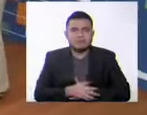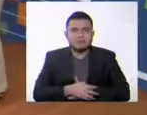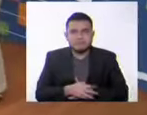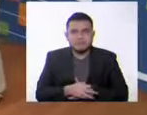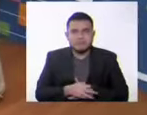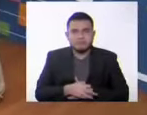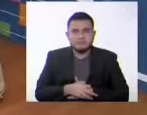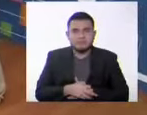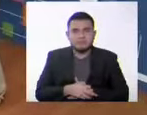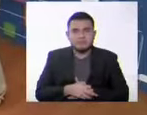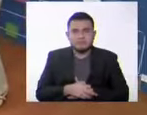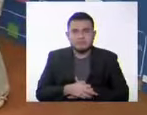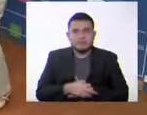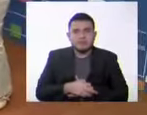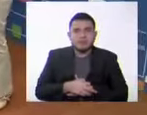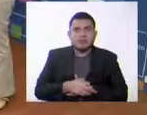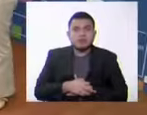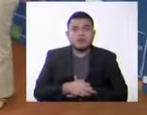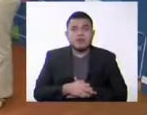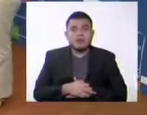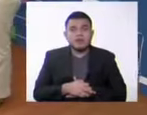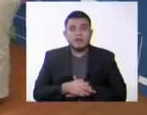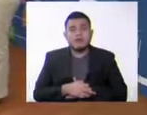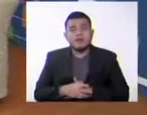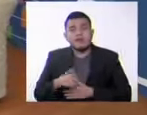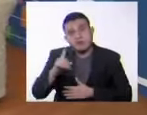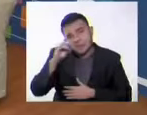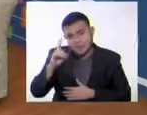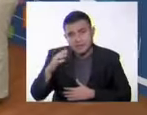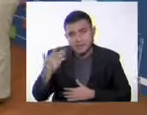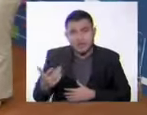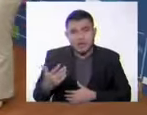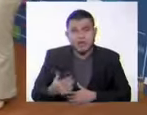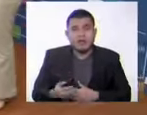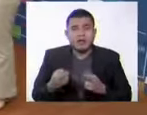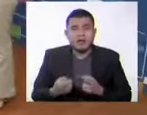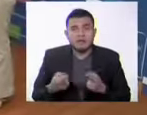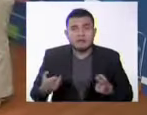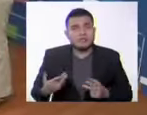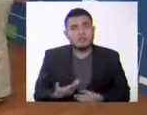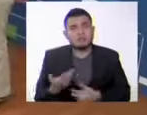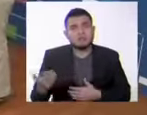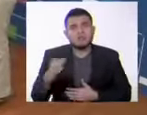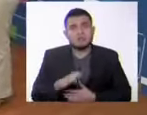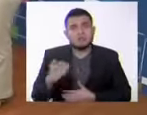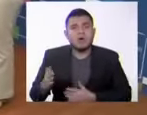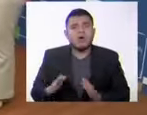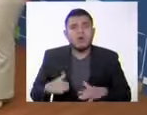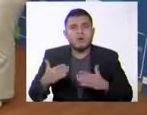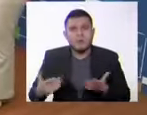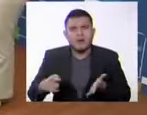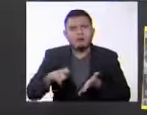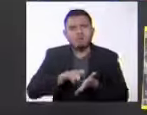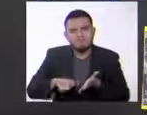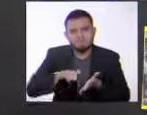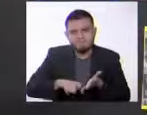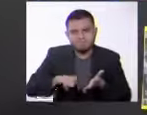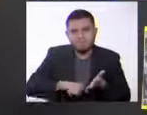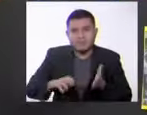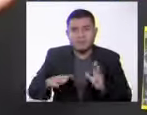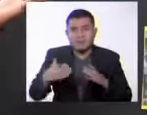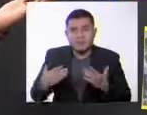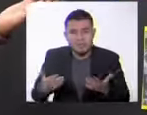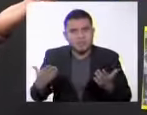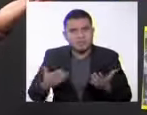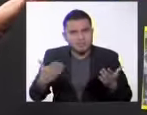¿no? Entonces, en ese sentido, las herramientas que nosotros utilizamos para escribir, hablemos